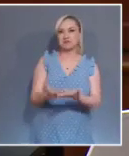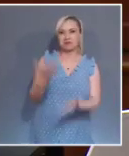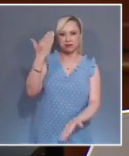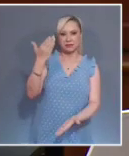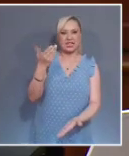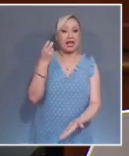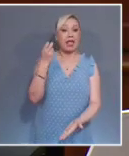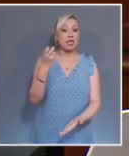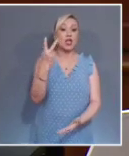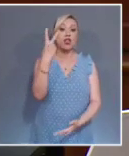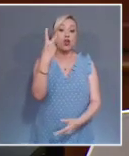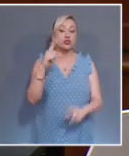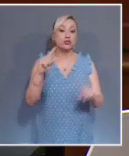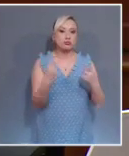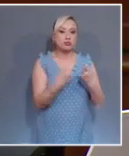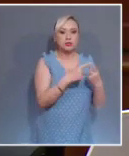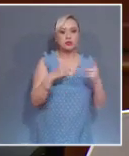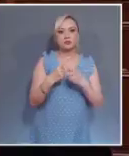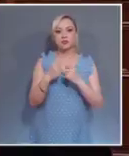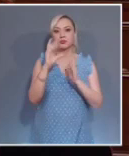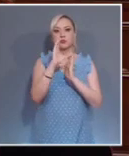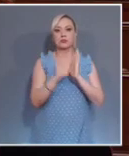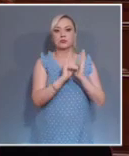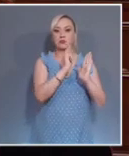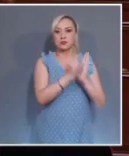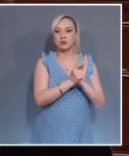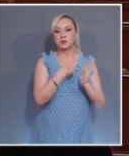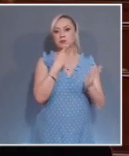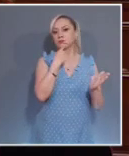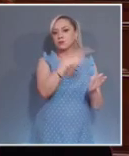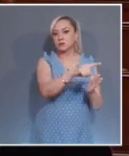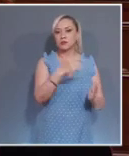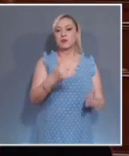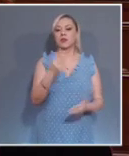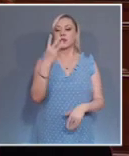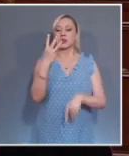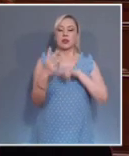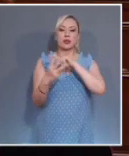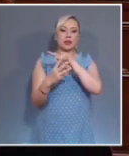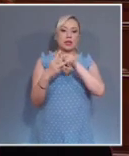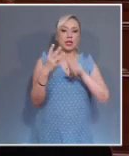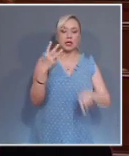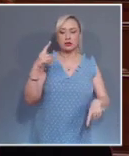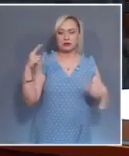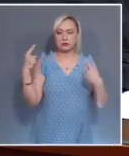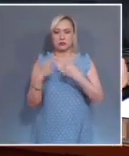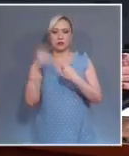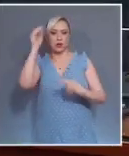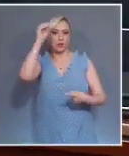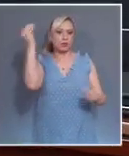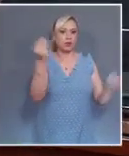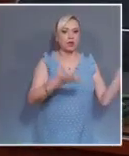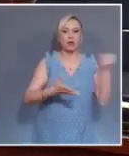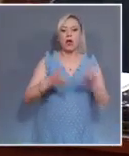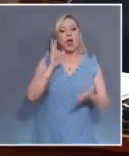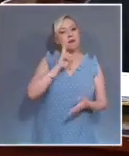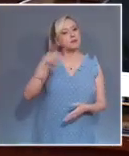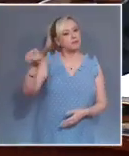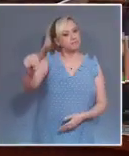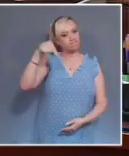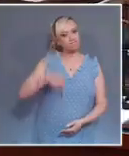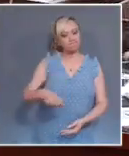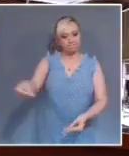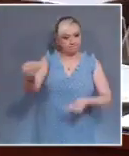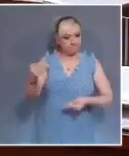inconstitucionalidad y las tres controversias que se presentaron se encuentran en la etapa de admisión. Para el canal del Poder Judicial de la